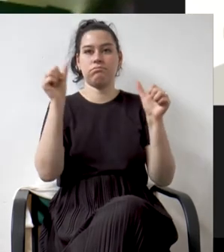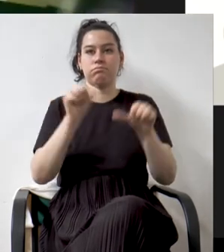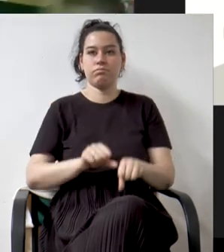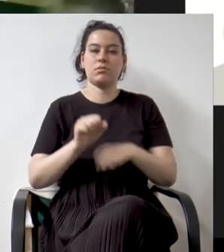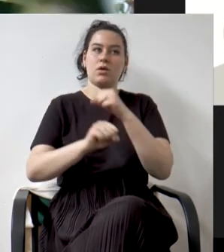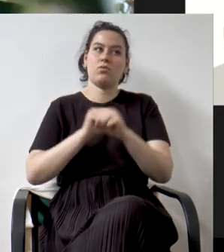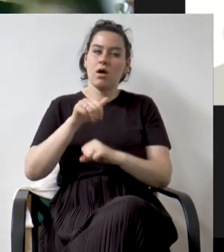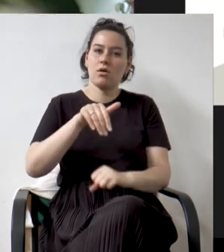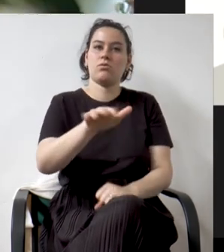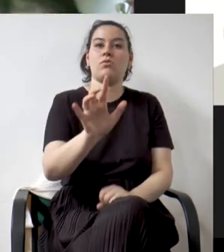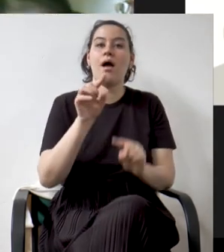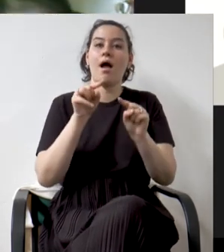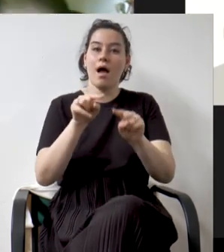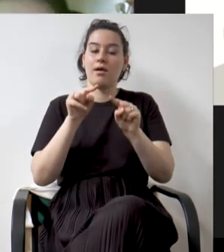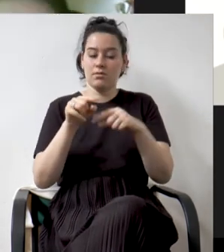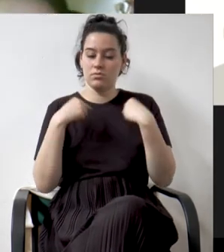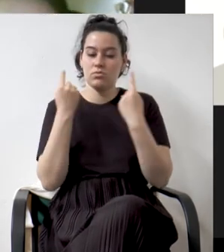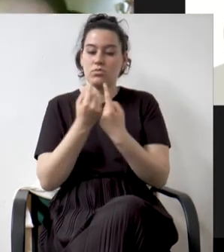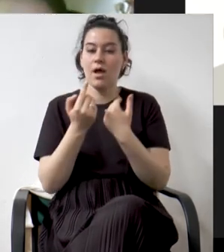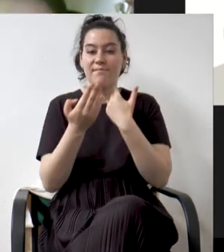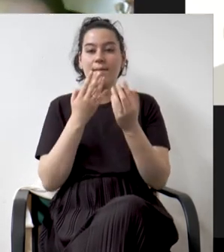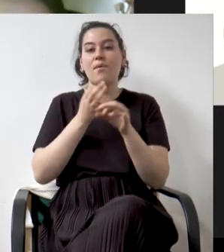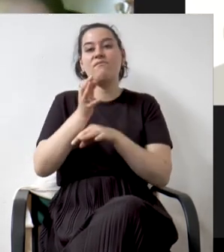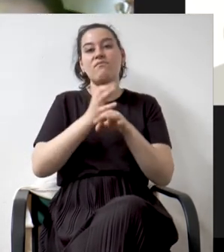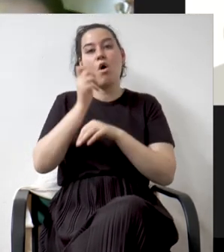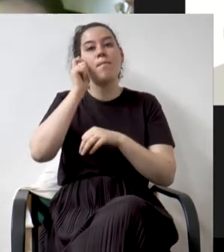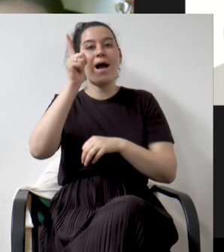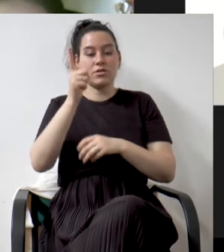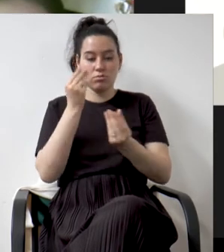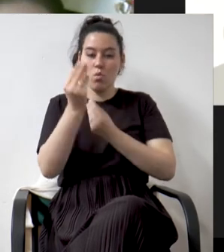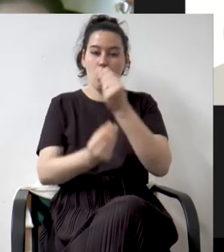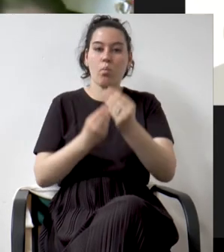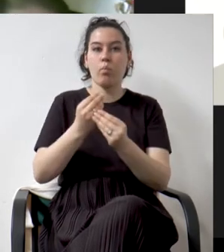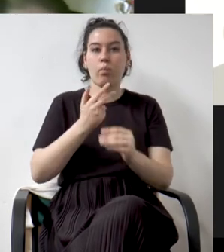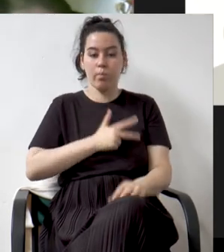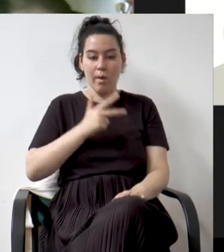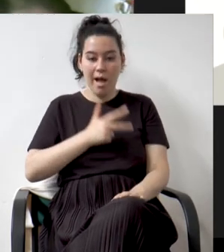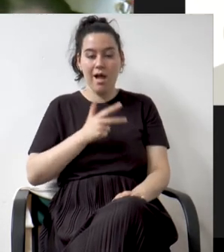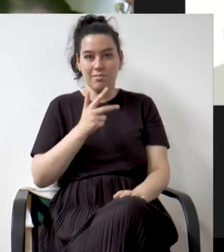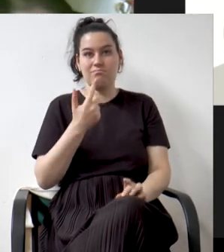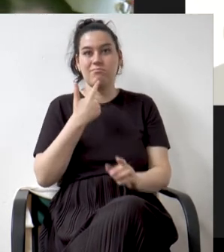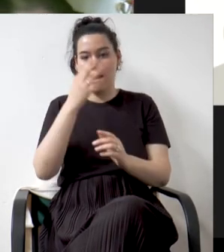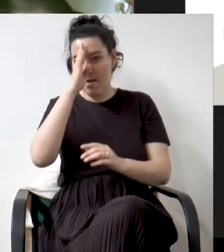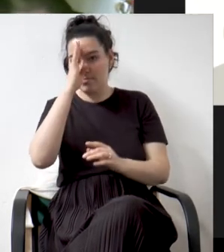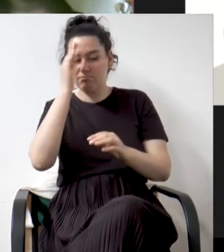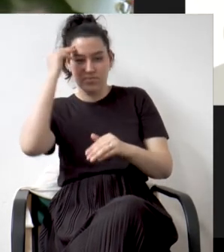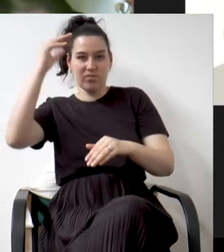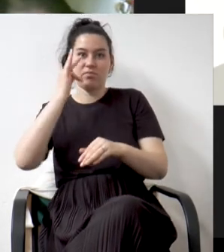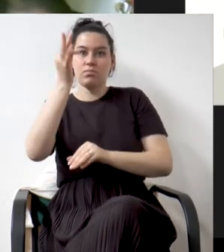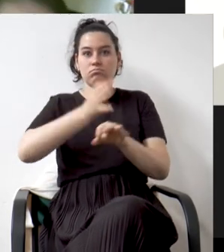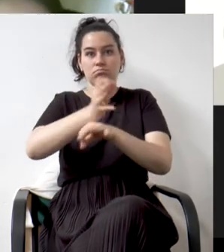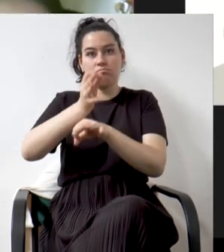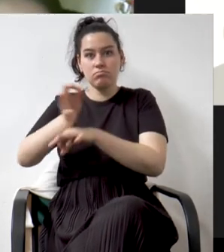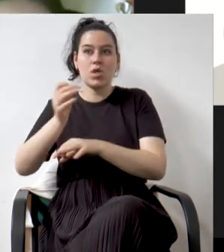¿Sí? Y acá estoy hablando de formación de recursos humanos a nivel de grado, y estoy hablando de la formación de gente a nivel